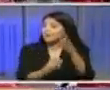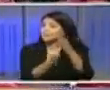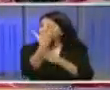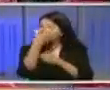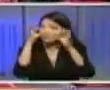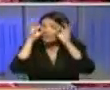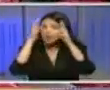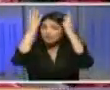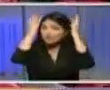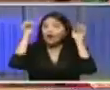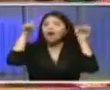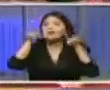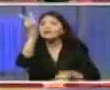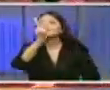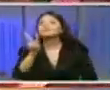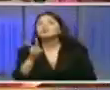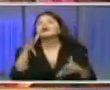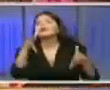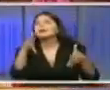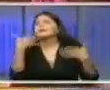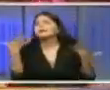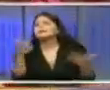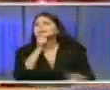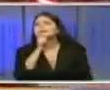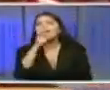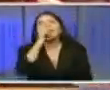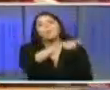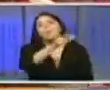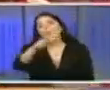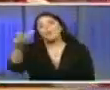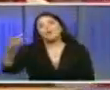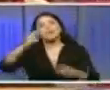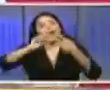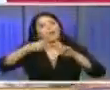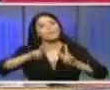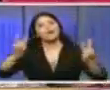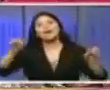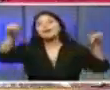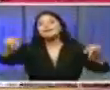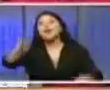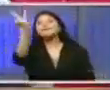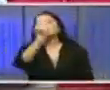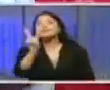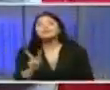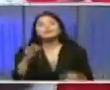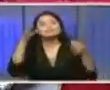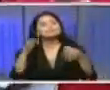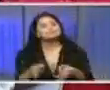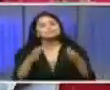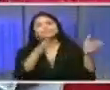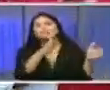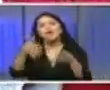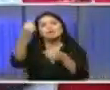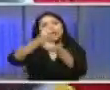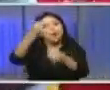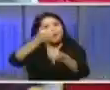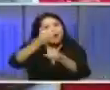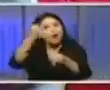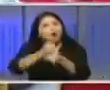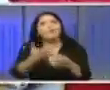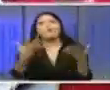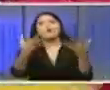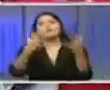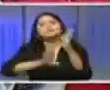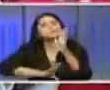En Venezuela va a triunfar el pueblo, va a triunfar la paz. Y en Venezuela lo que viene es un tiempo de trabajo, un tiempo